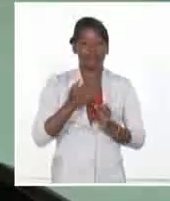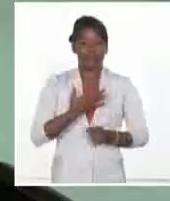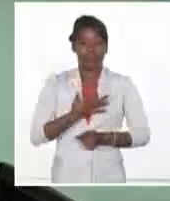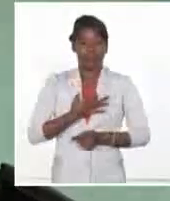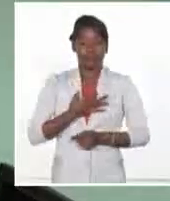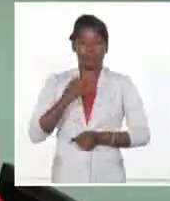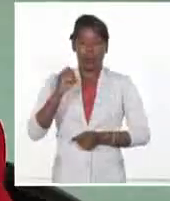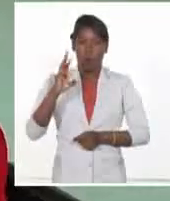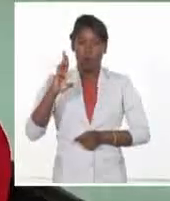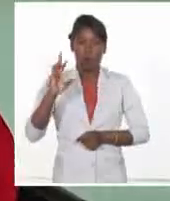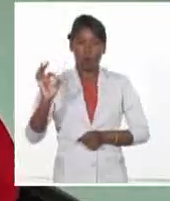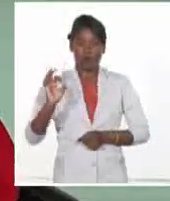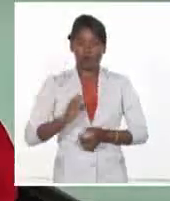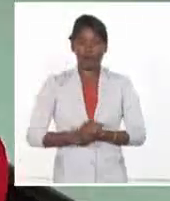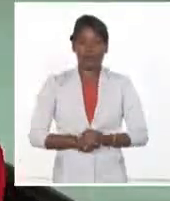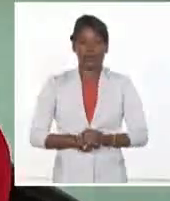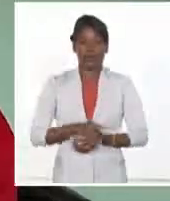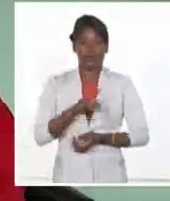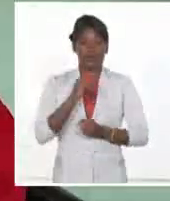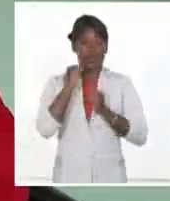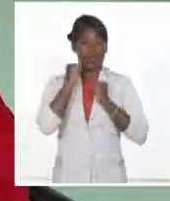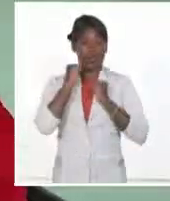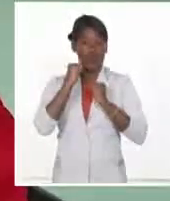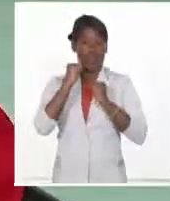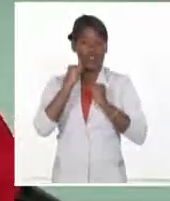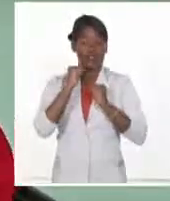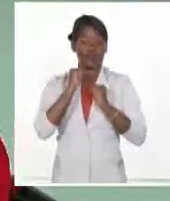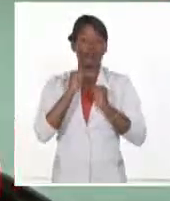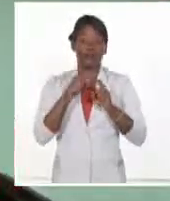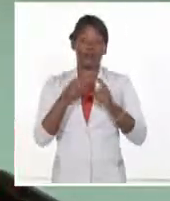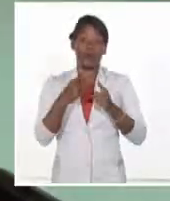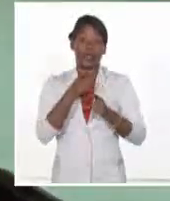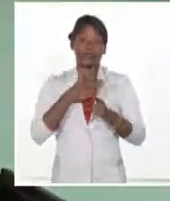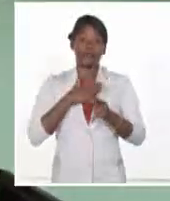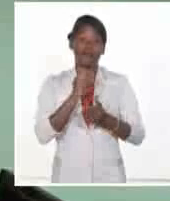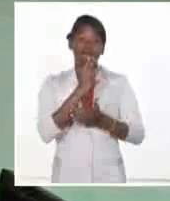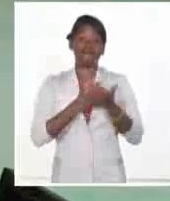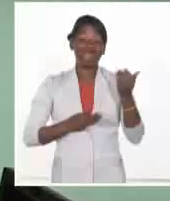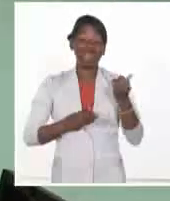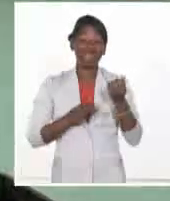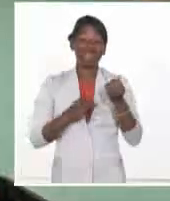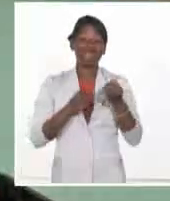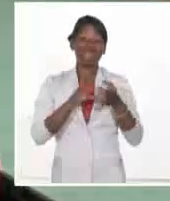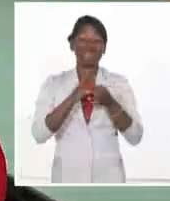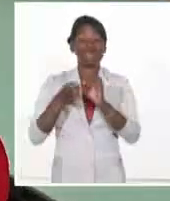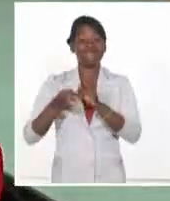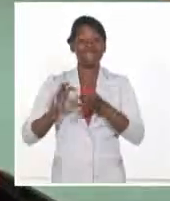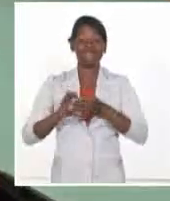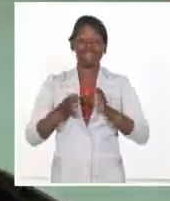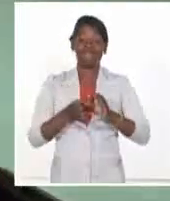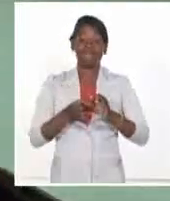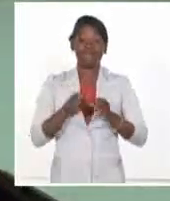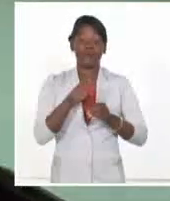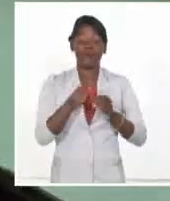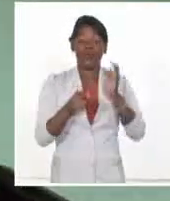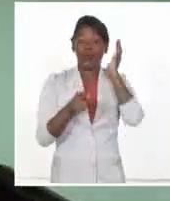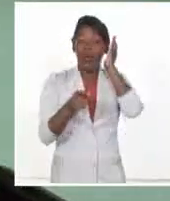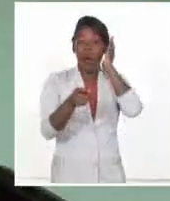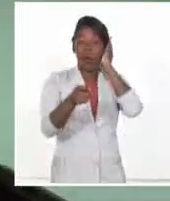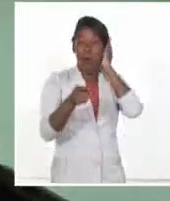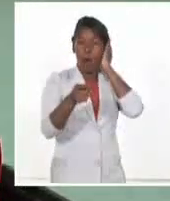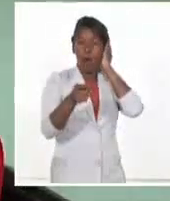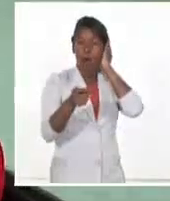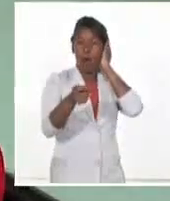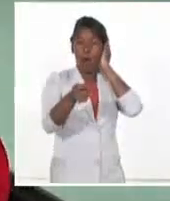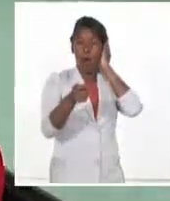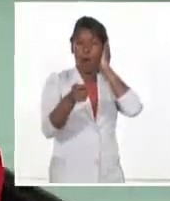y retiene su corona de los Juegos Parapanamericanos de Lima 2019. Hoy el tiro deportivo nos ha regalado